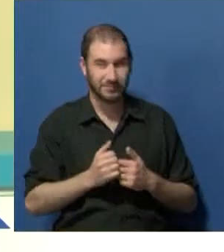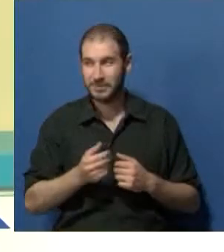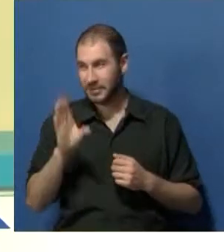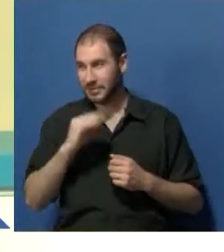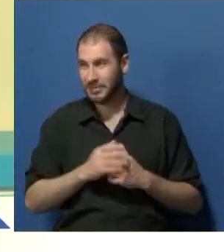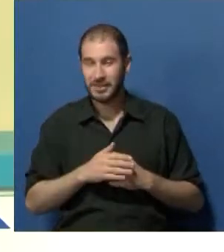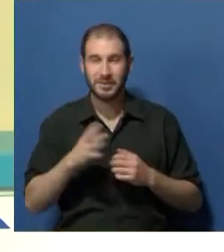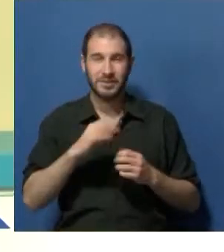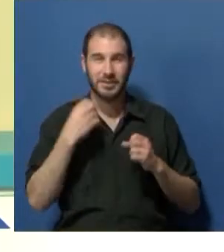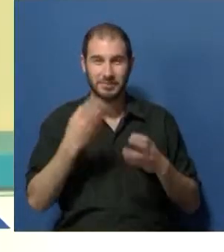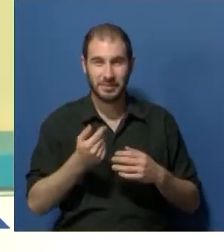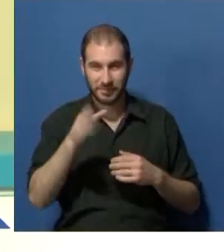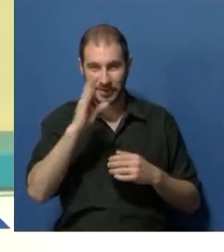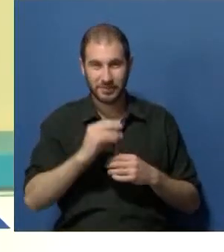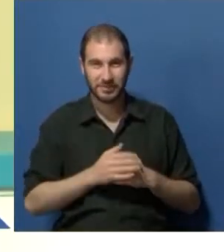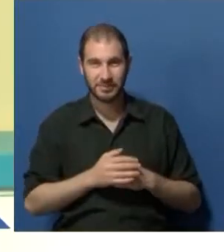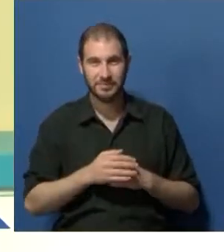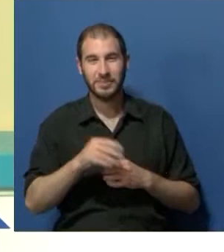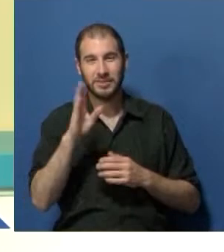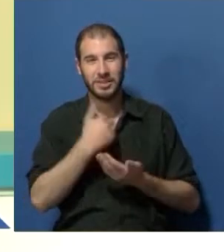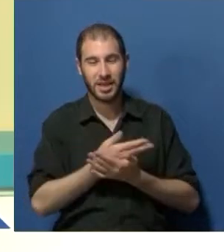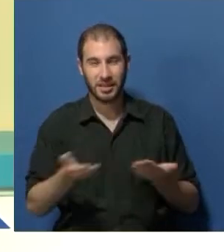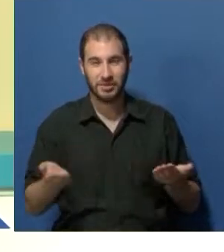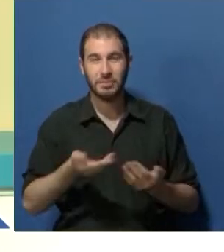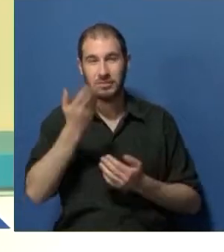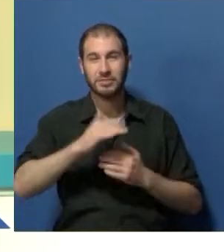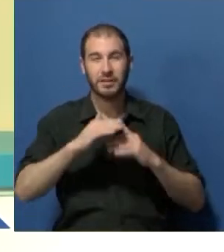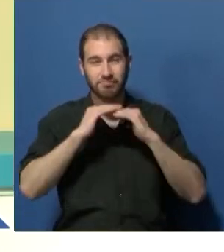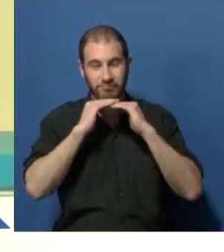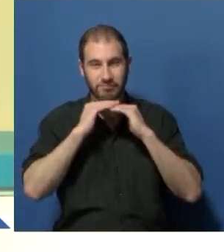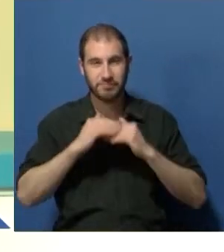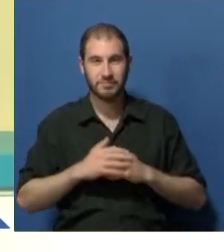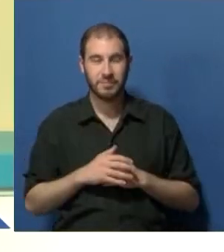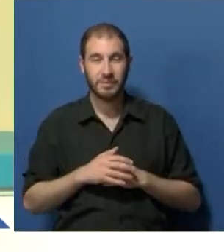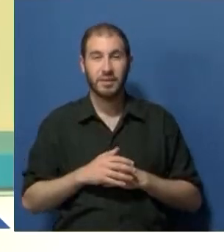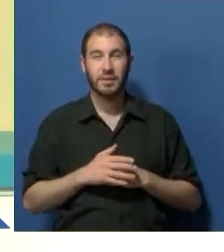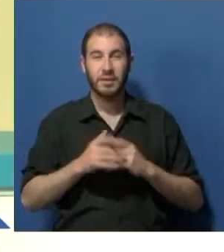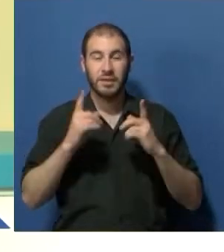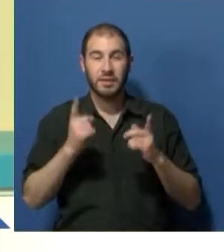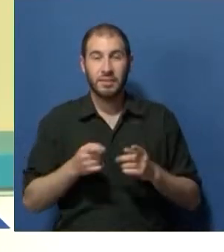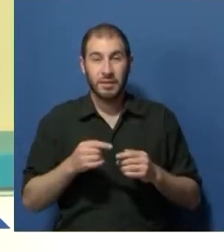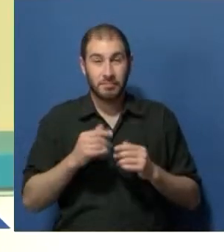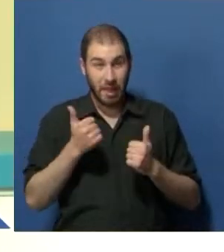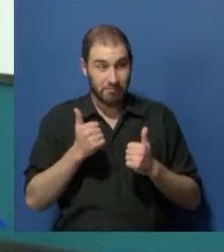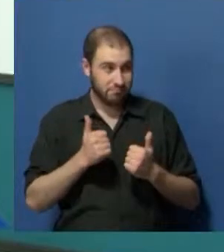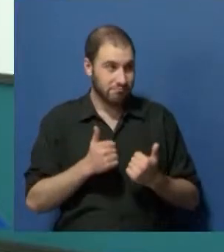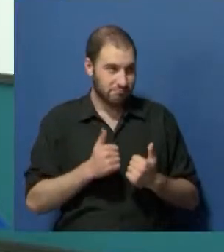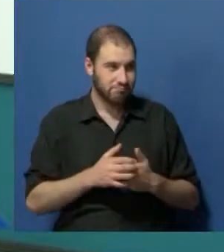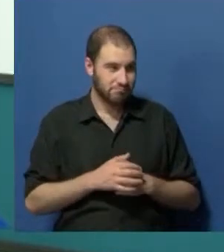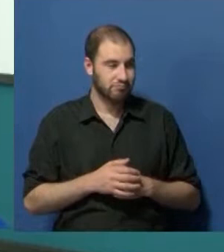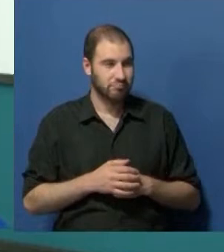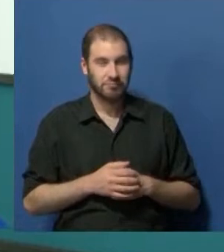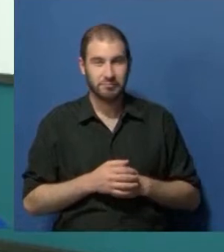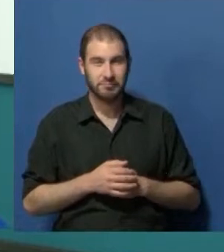noches. Hola, ¿cómo les va? Buenas noches a todos, a los que nos están viendo. Y, por supuesto, Nato, ¿todo bien? Muy bien, por suerte, muy